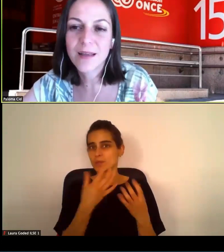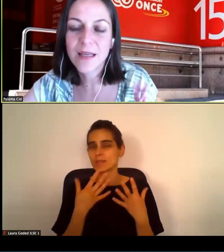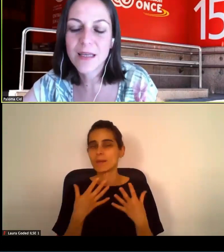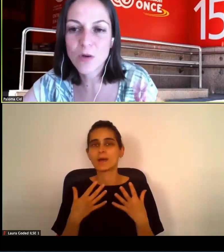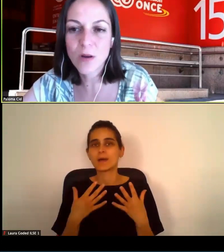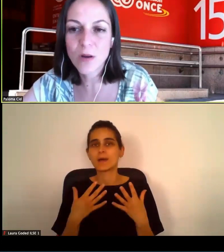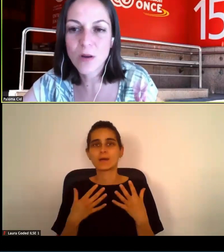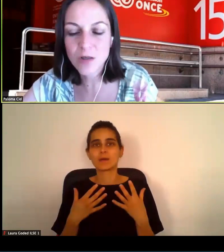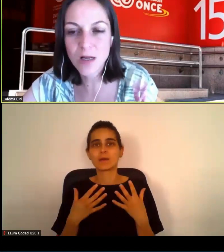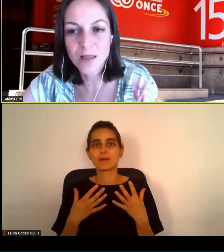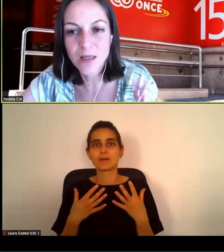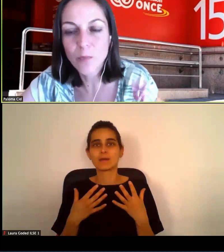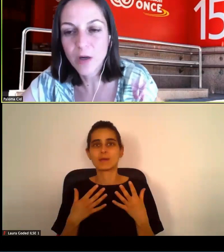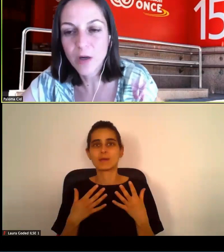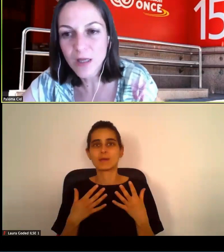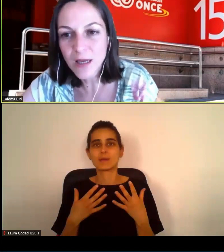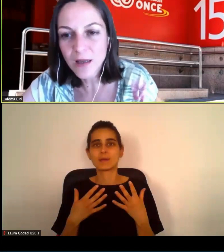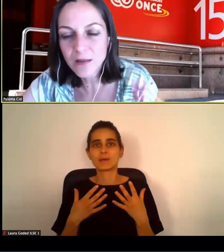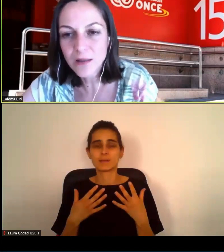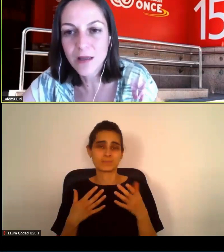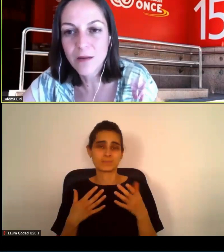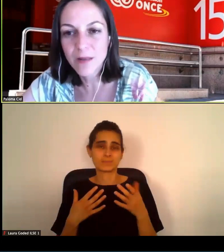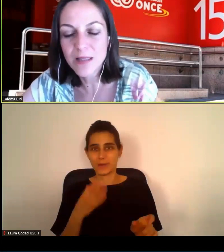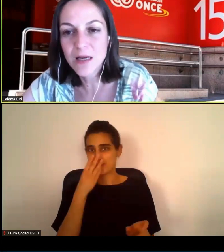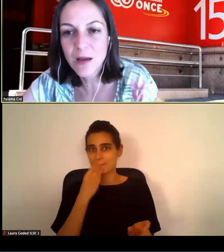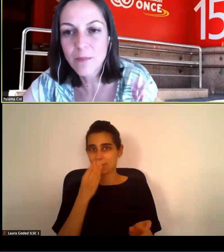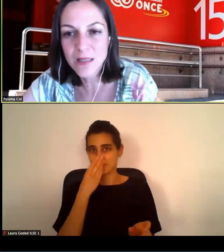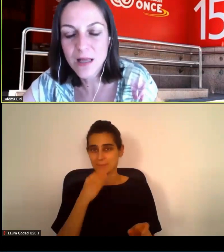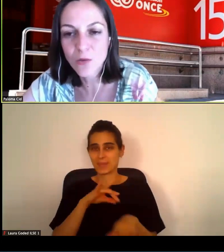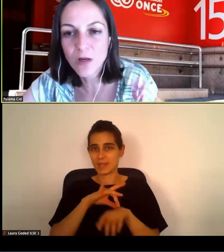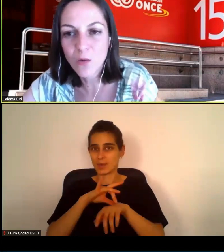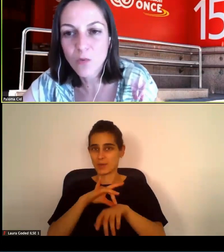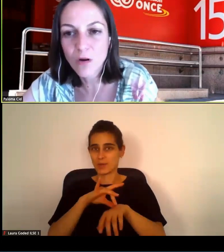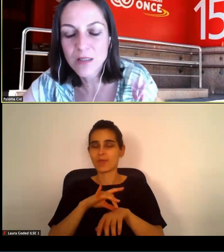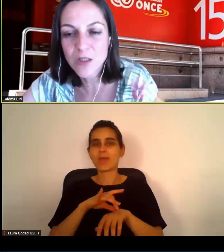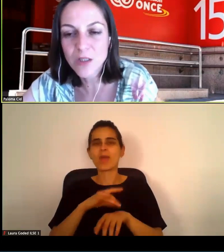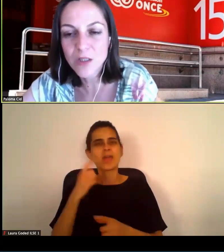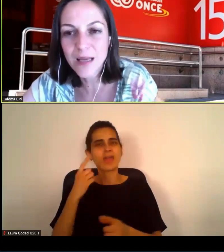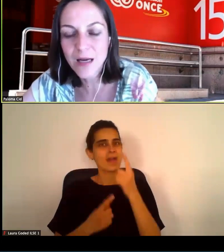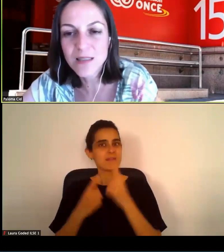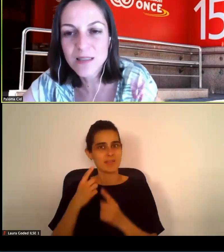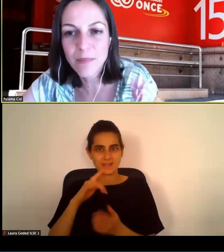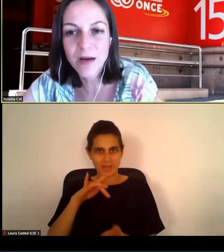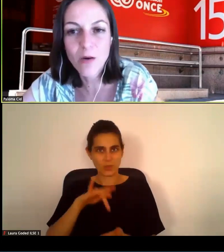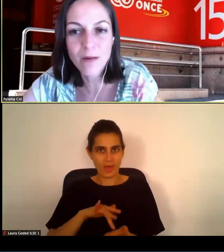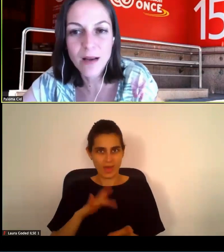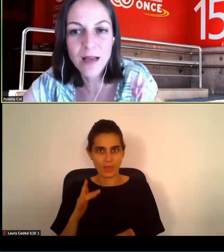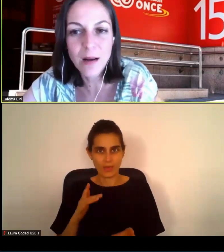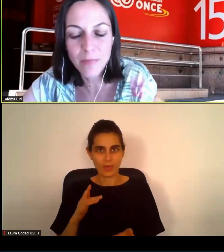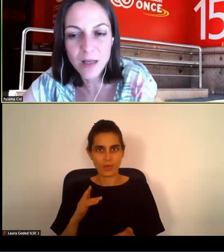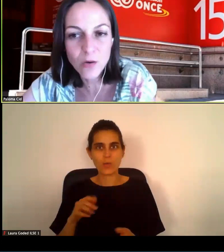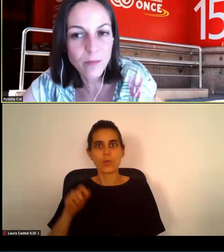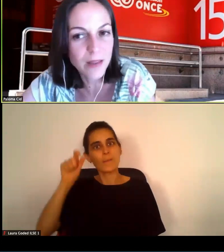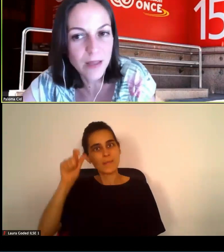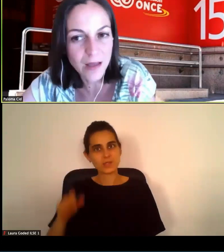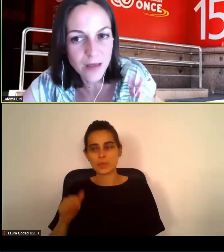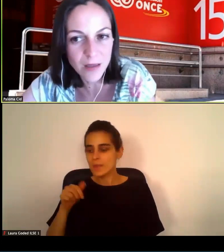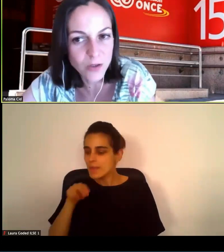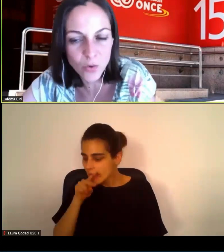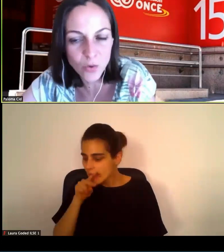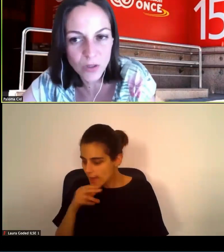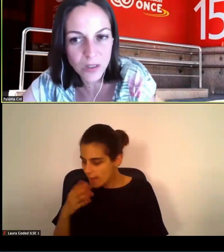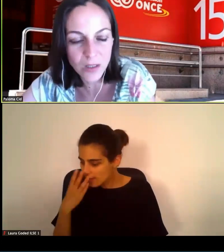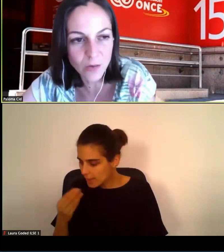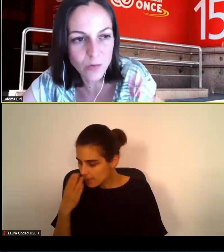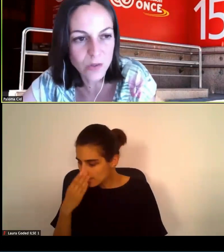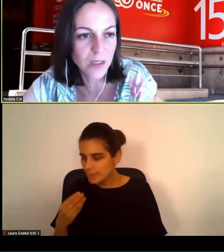que es una persona que tiene un perro guía, que a veces le ha pasado en alguna ocasión que alguien se ha parado a hablarle al perro en vez de a ella. Esto